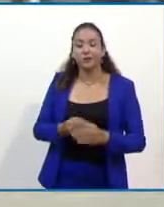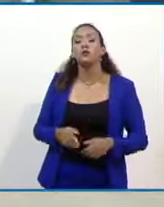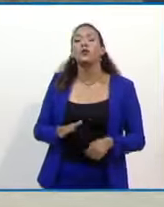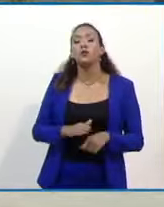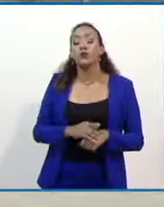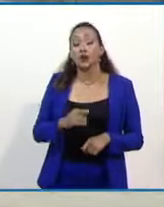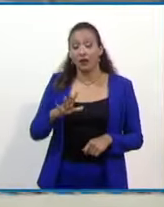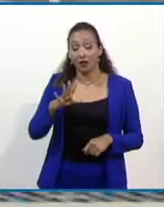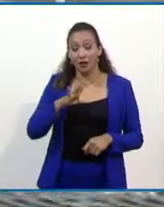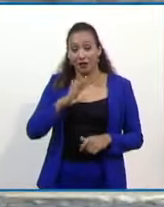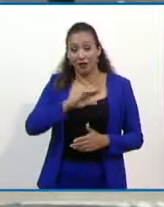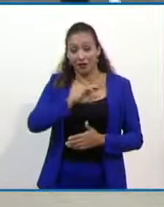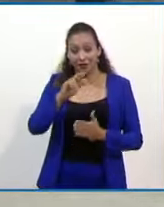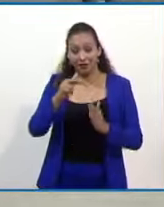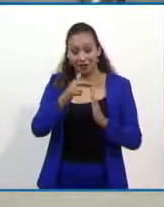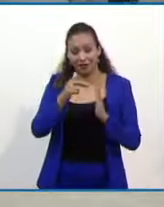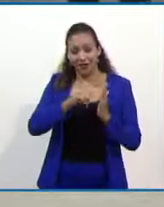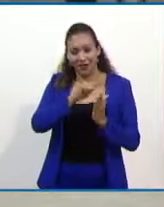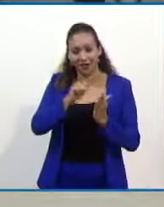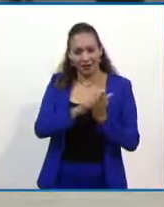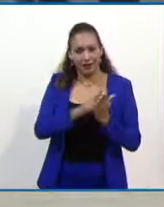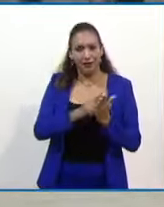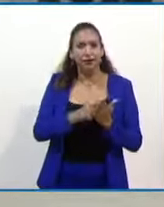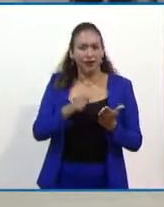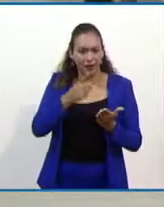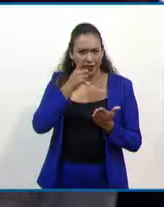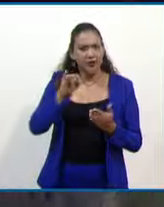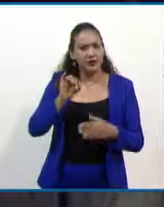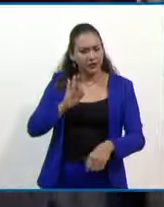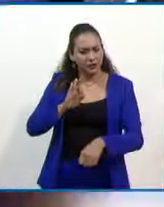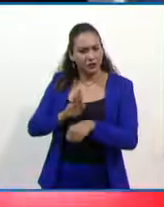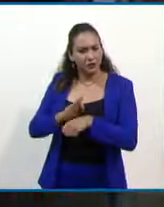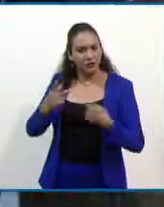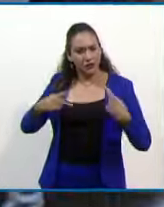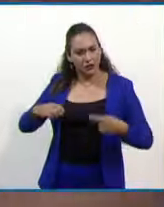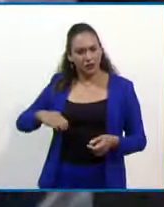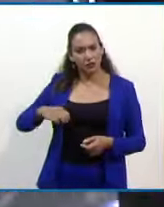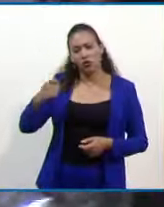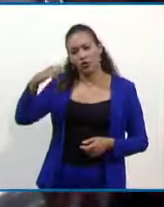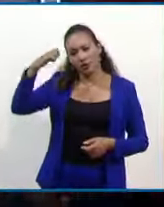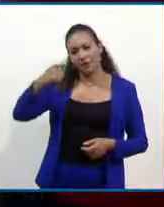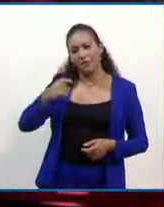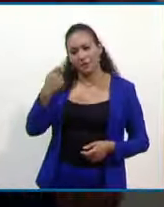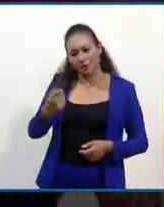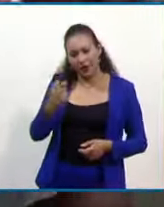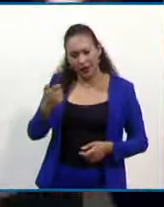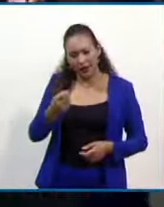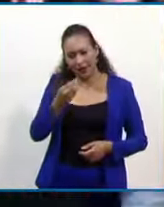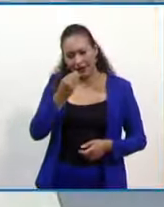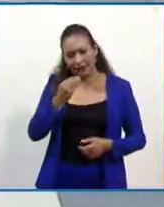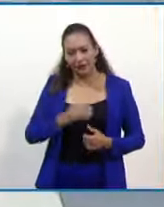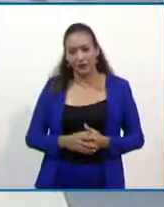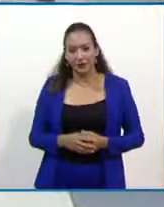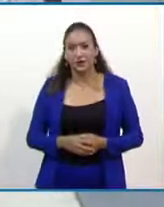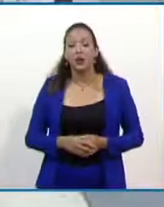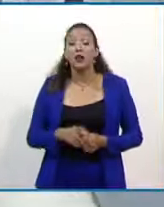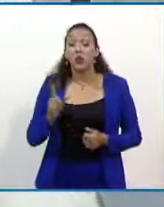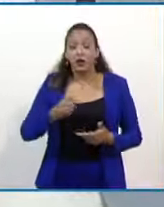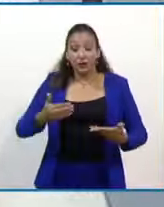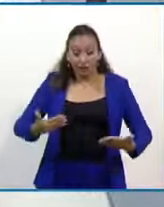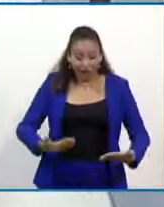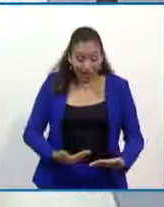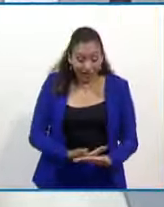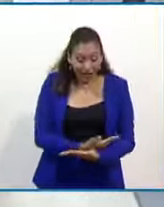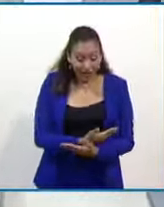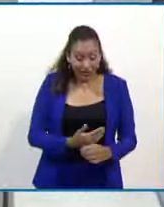como regla general que la persona acreedora tiene la necesidad de recibirlos desde su nacimiento, la cual subsiste a pesar de